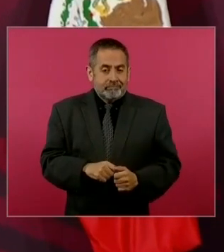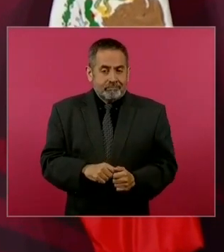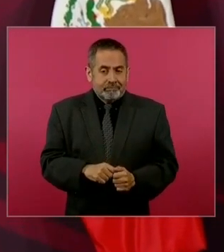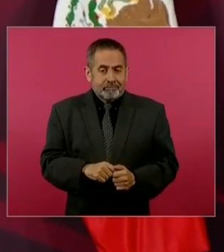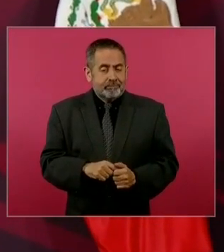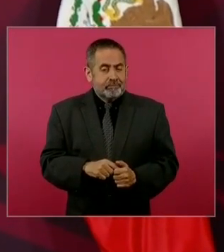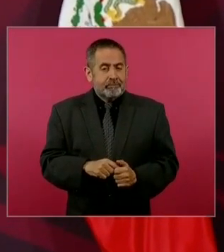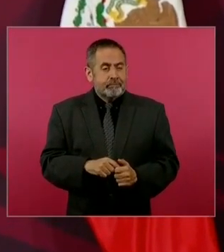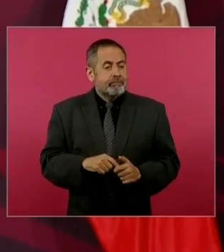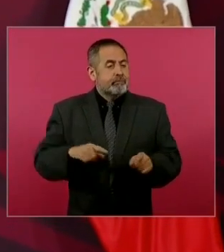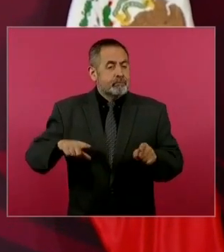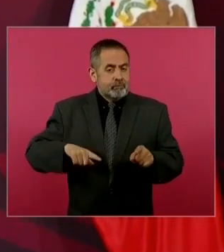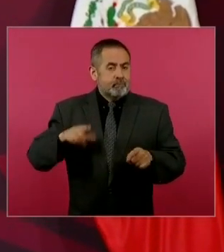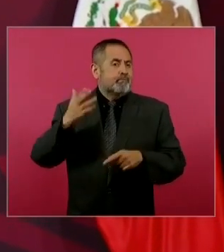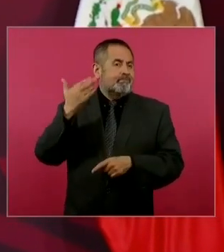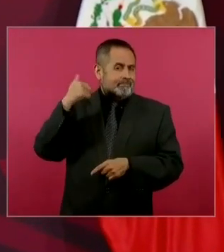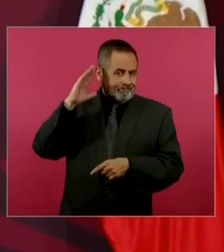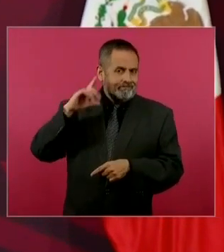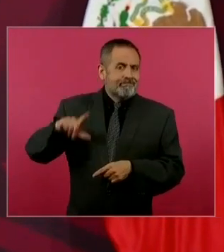de cuando ella